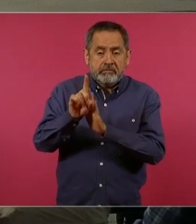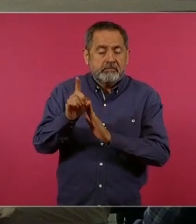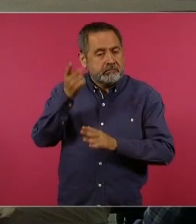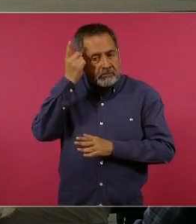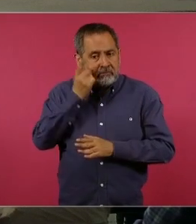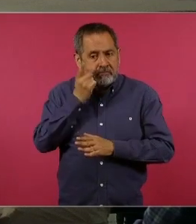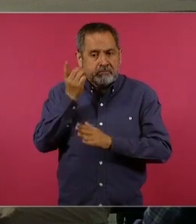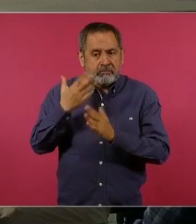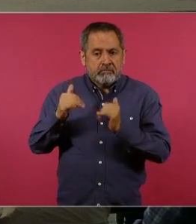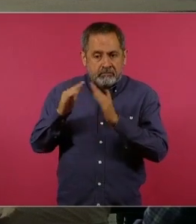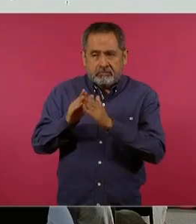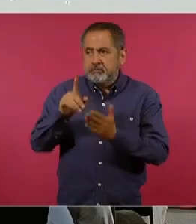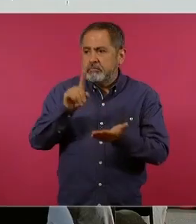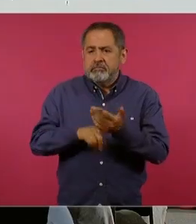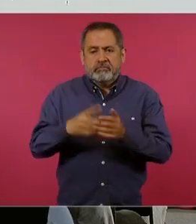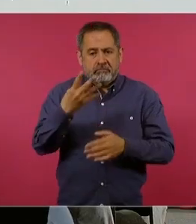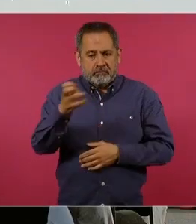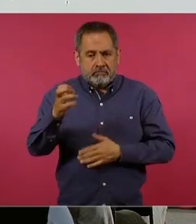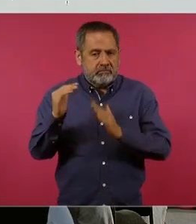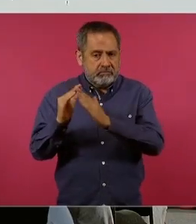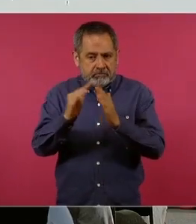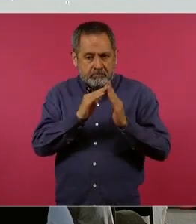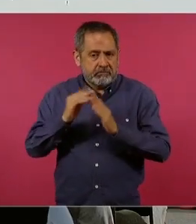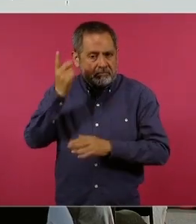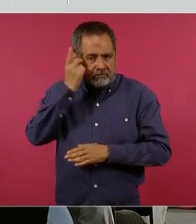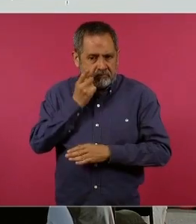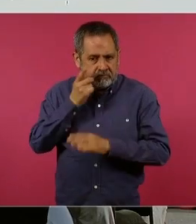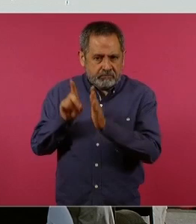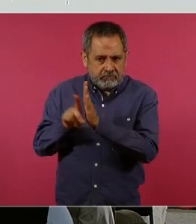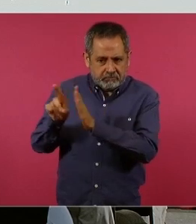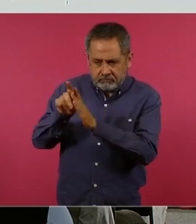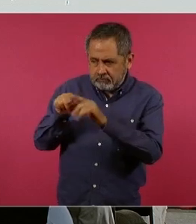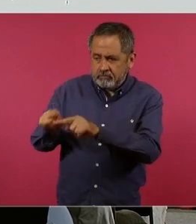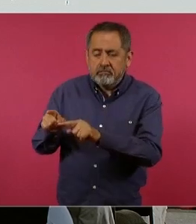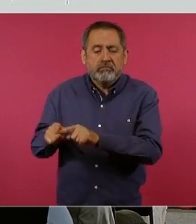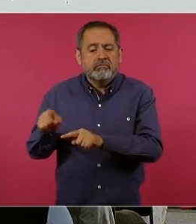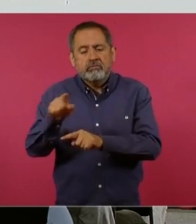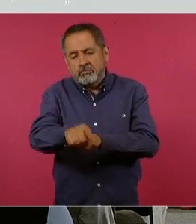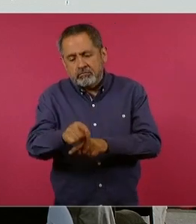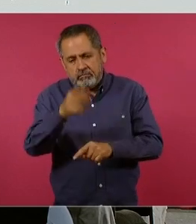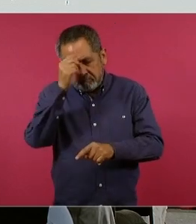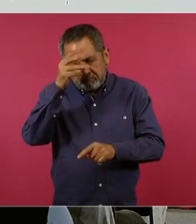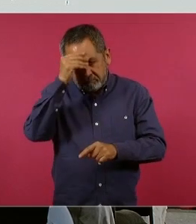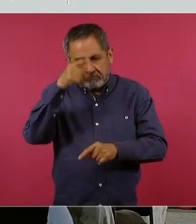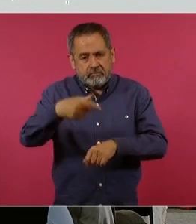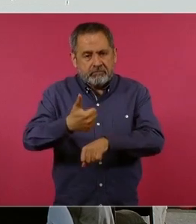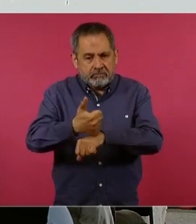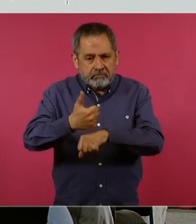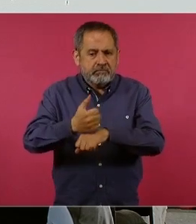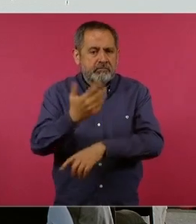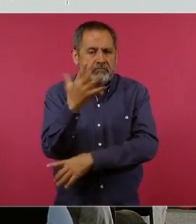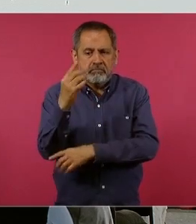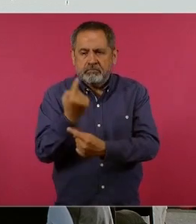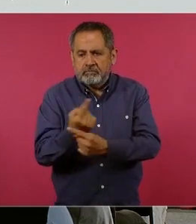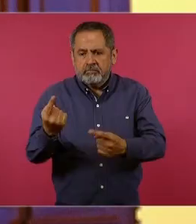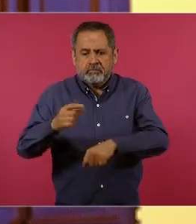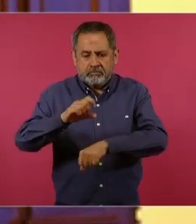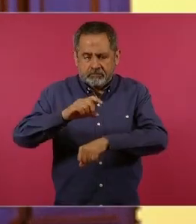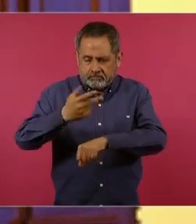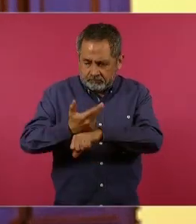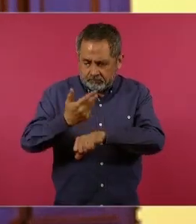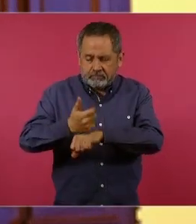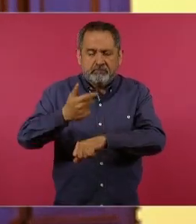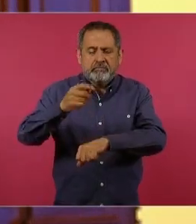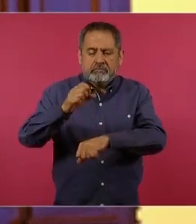de 1,400 viviendas. Se construyó también un campus educativo donde existe primaria, kinder, primaria y